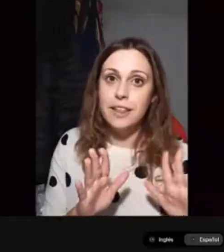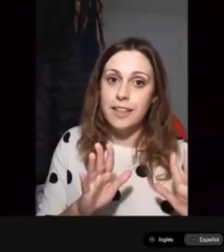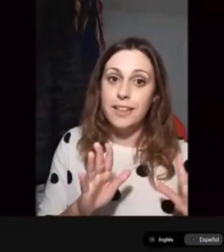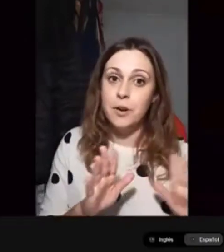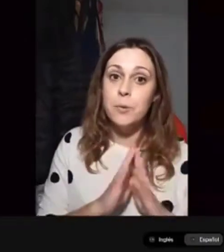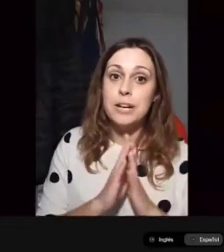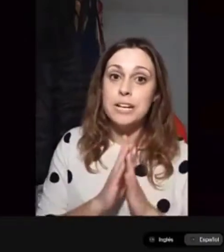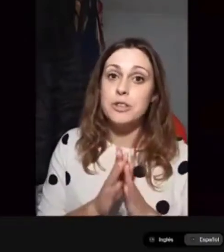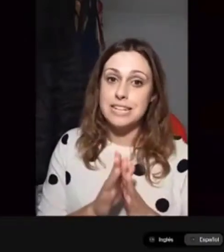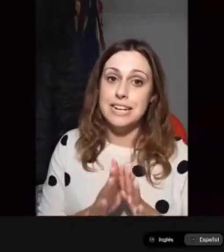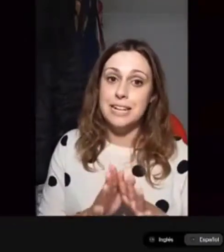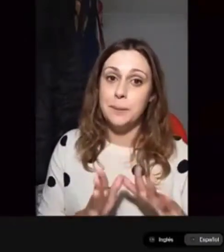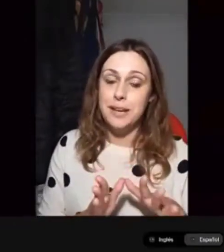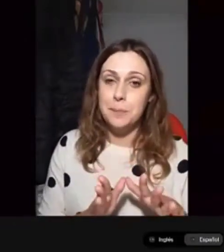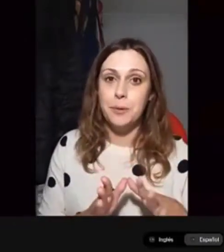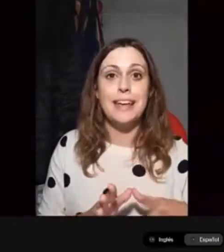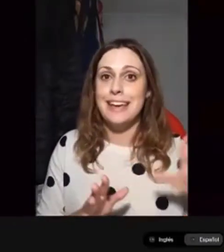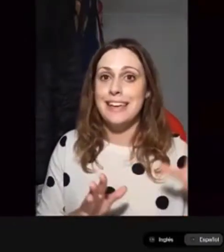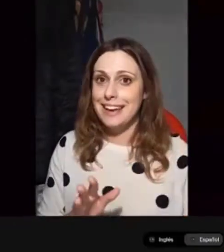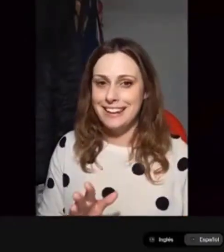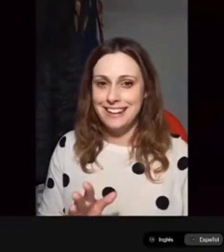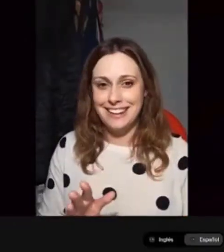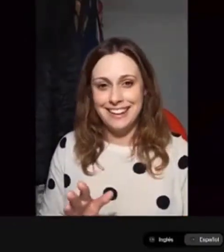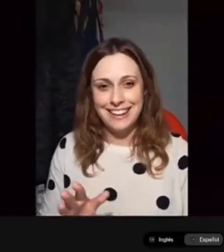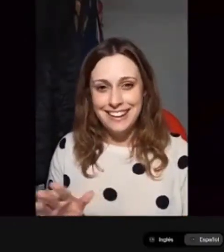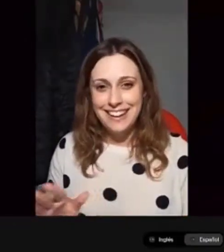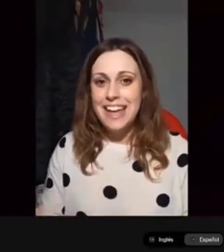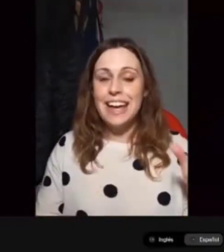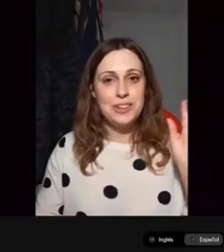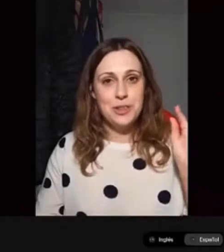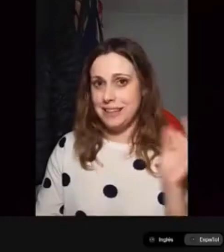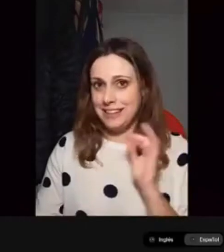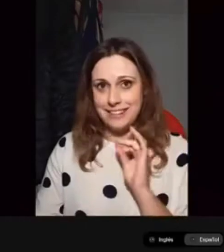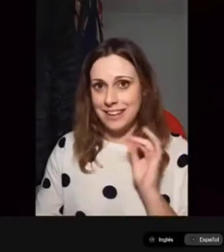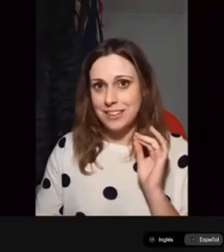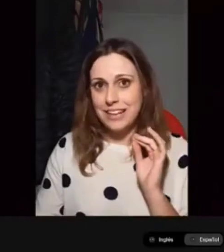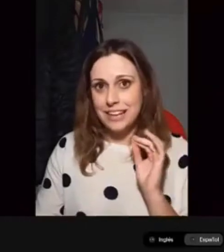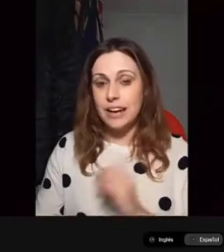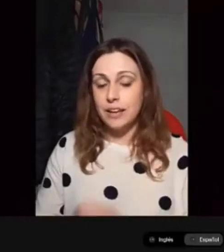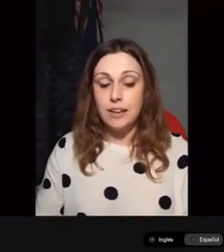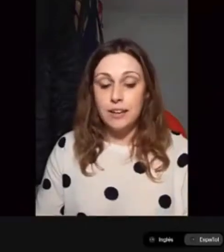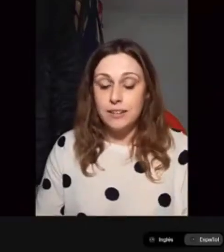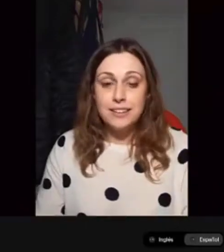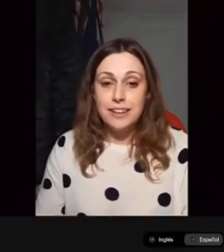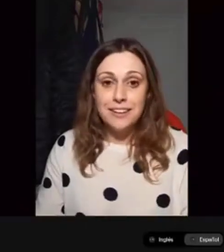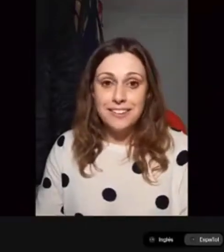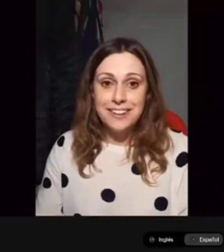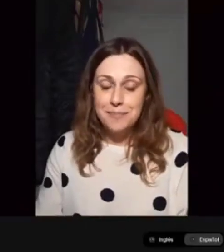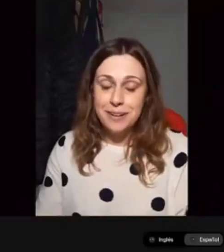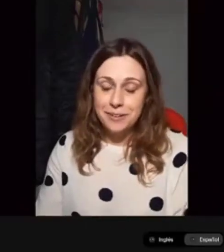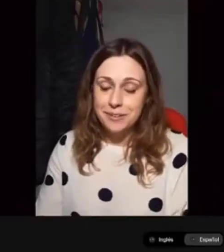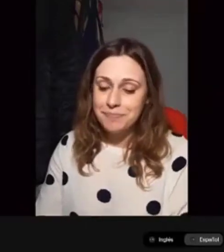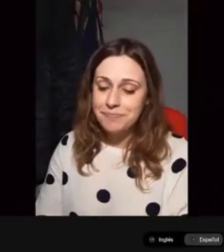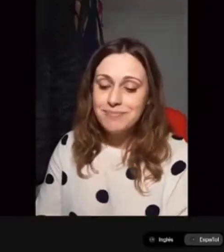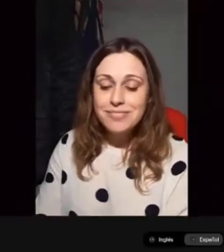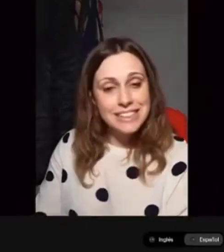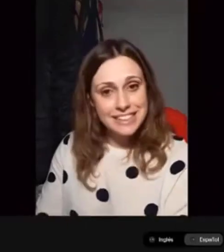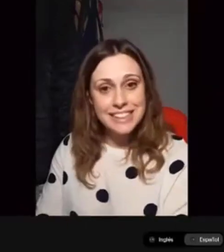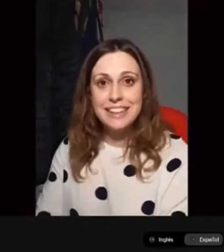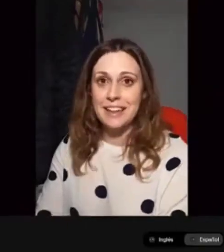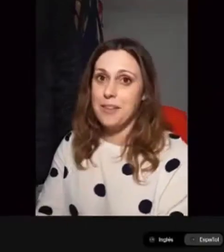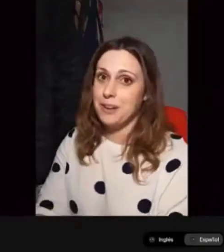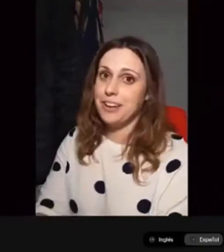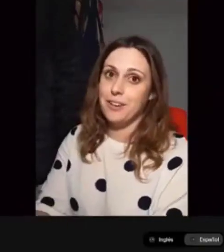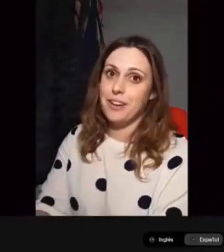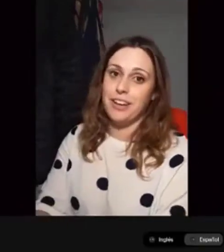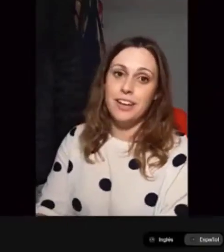no tengo ni idea de cómo esto está saliendo bien, porque ayer esto pintaba que no salía y salió. Pero